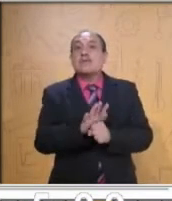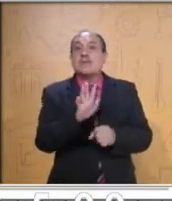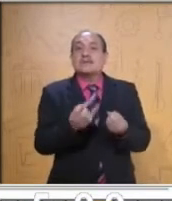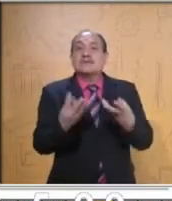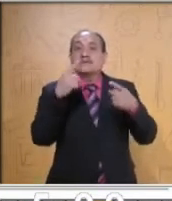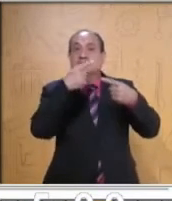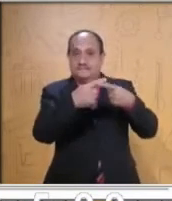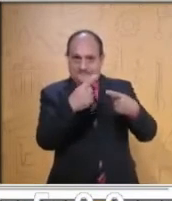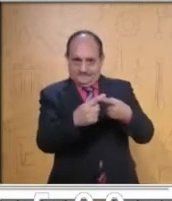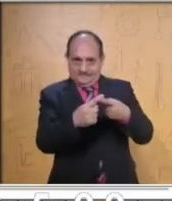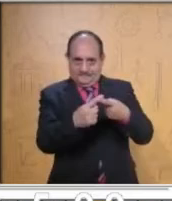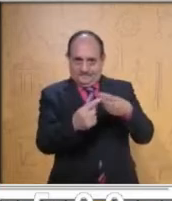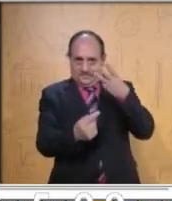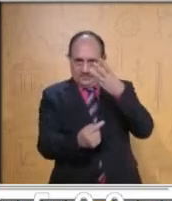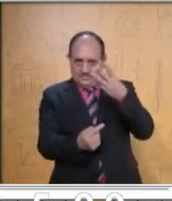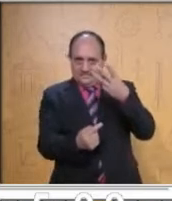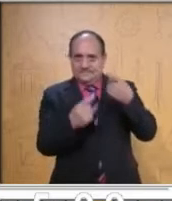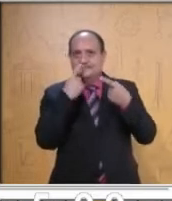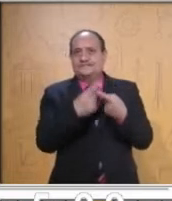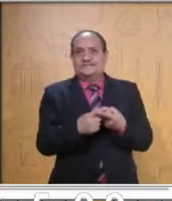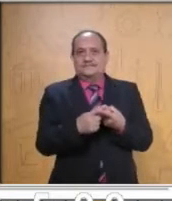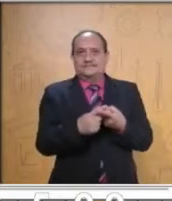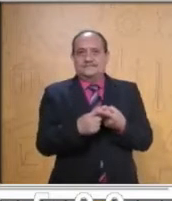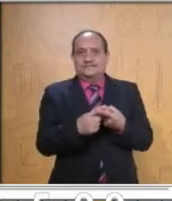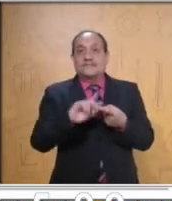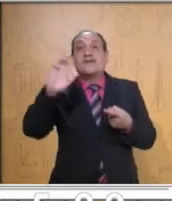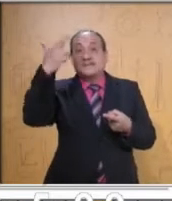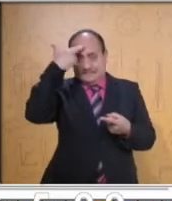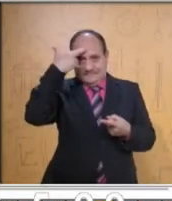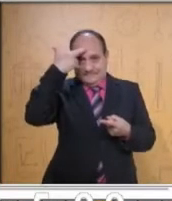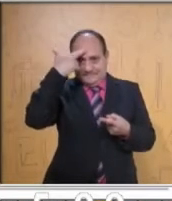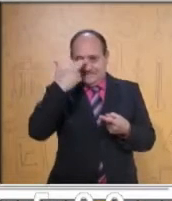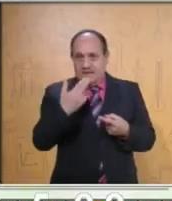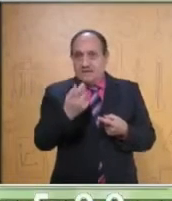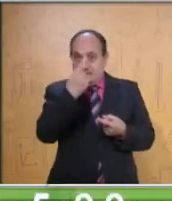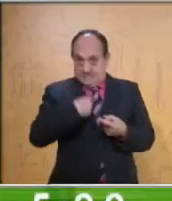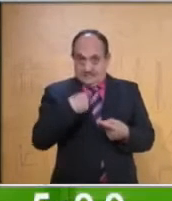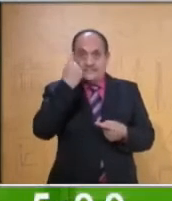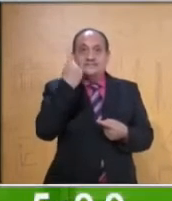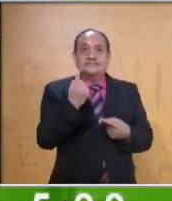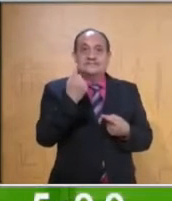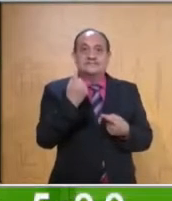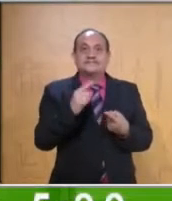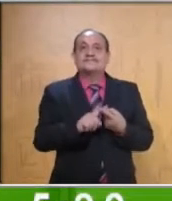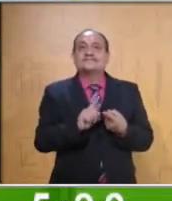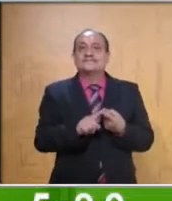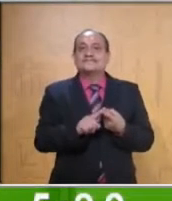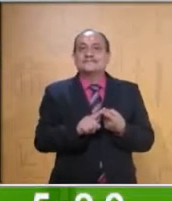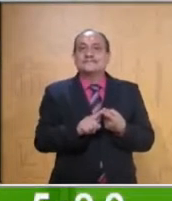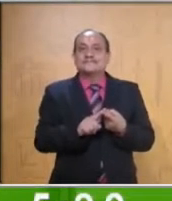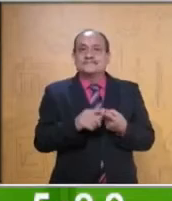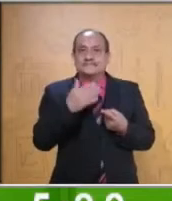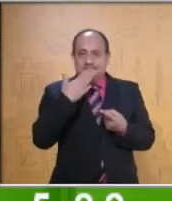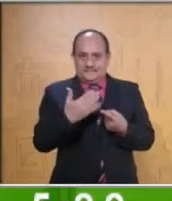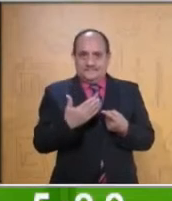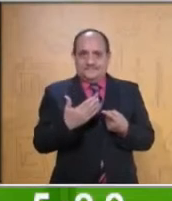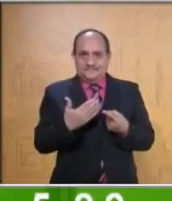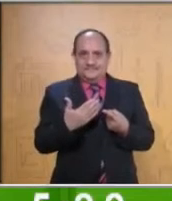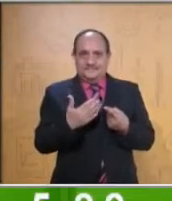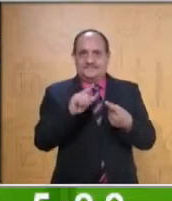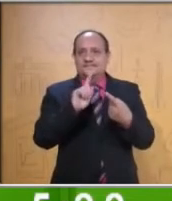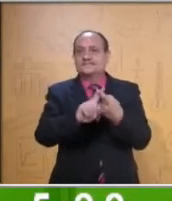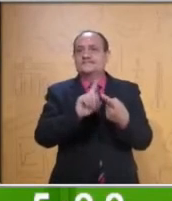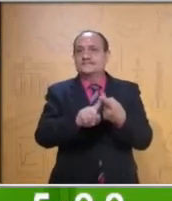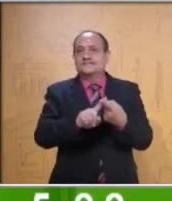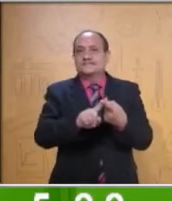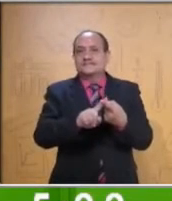Eran 3 medidas con las que íbamos a trabajar. Acuérdense, díganme una. Muy bien, vamos a trabajar